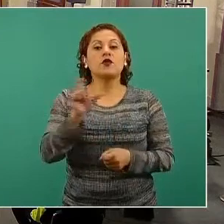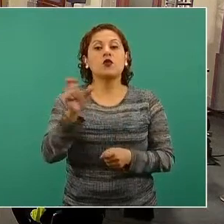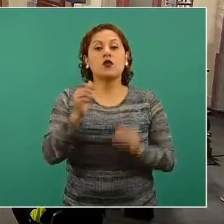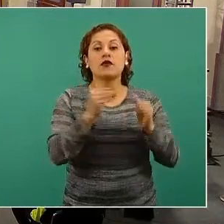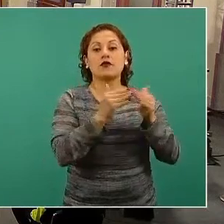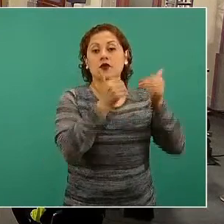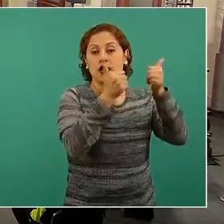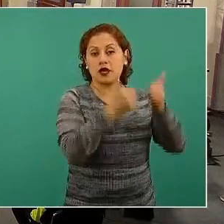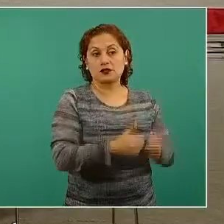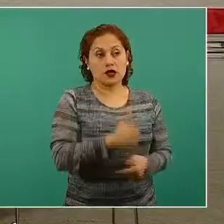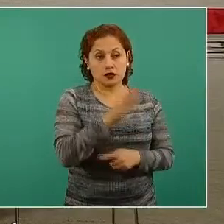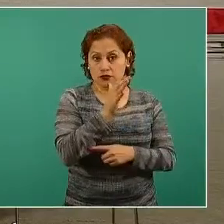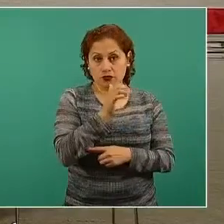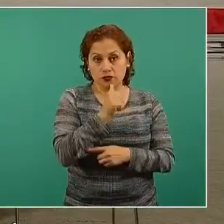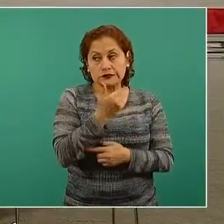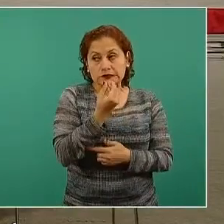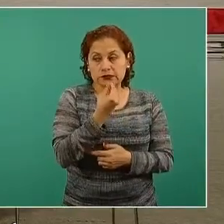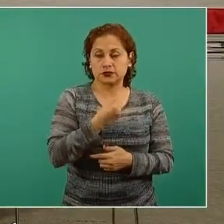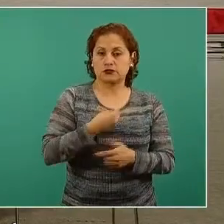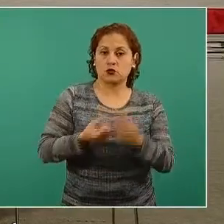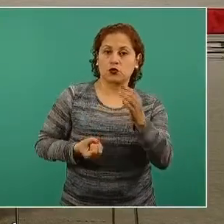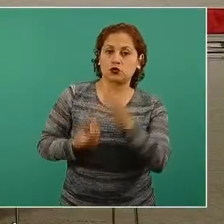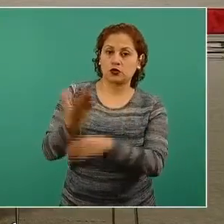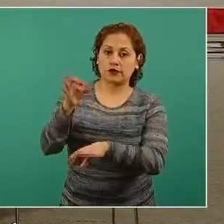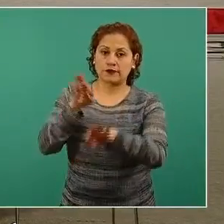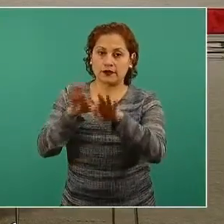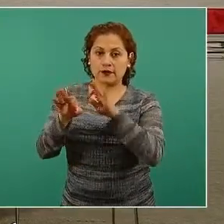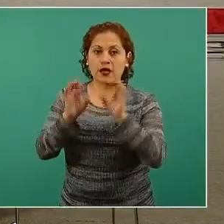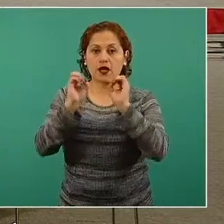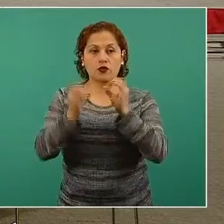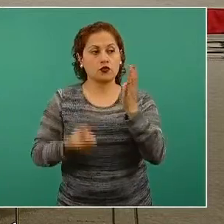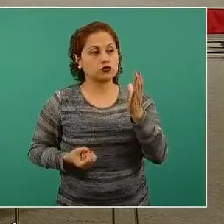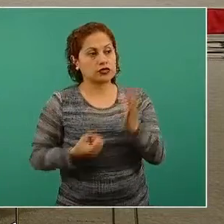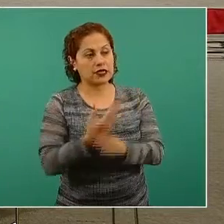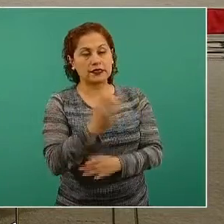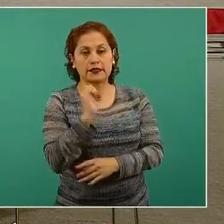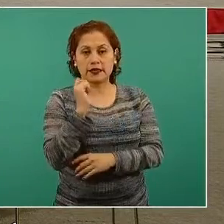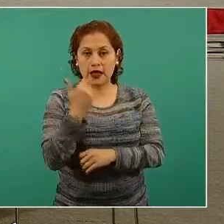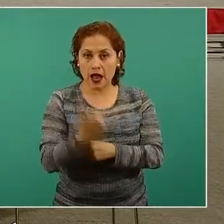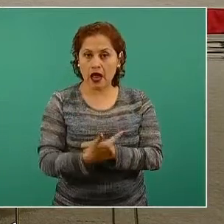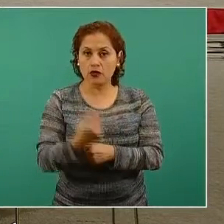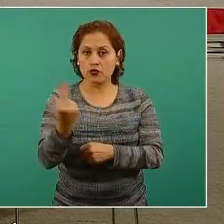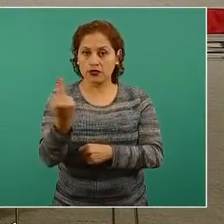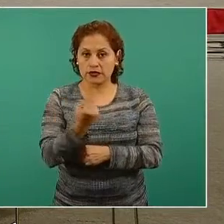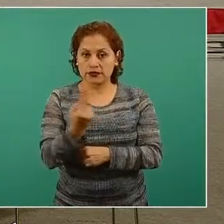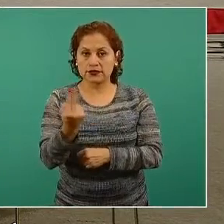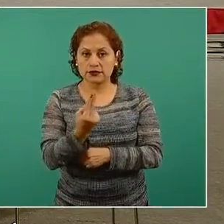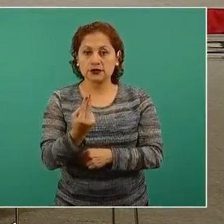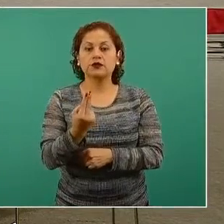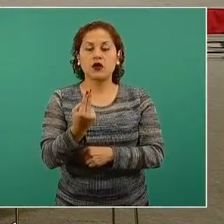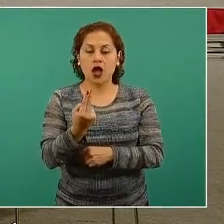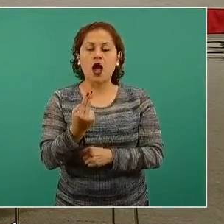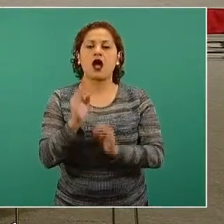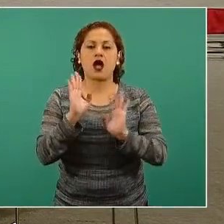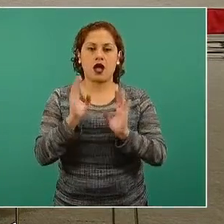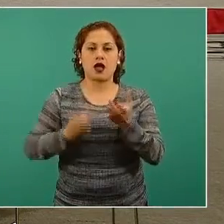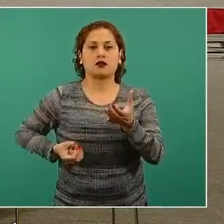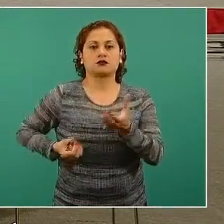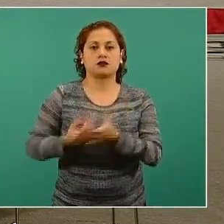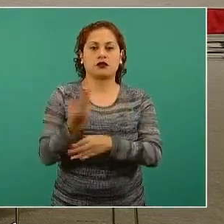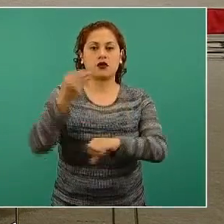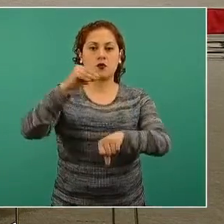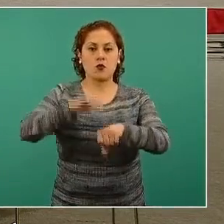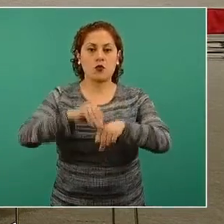en casa porque tenemos que salir a trabajar o porque tenemos que salir a hacer alguna actividad esencial, pero entonces en esas condiciones usamos